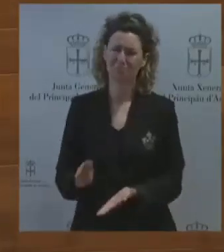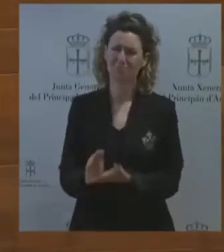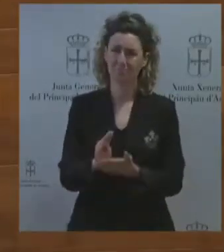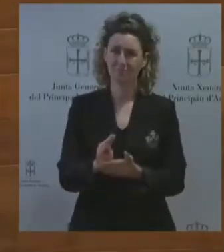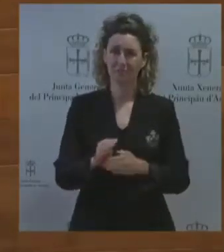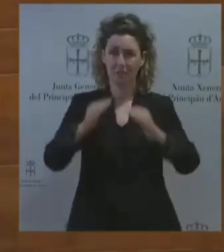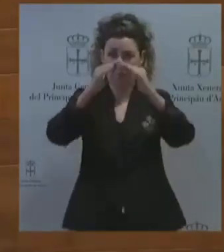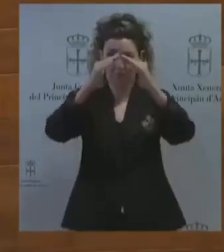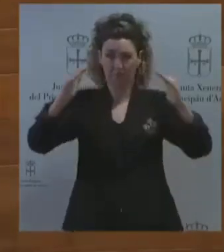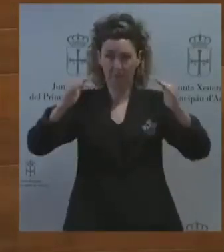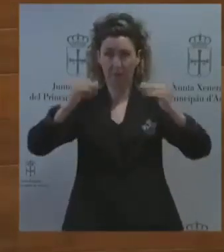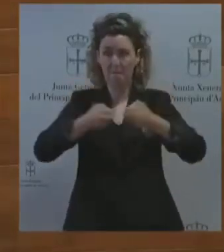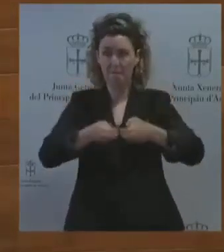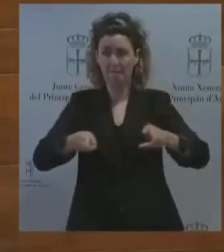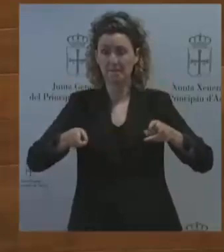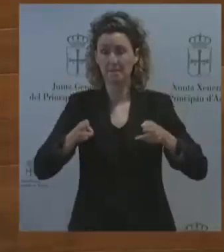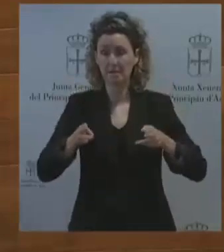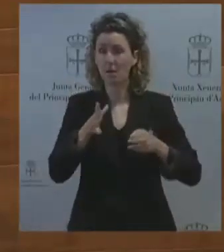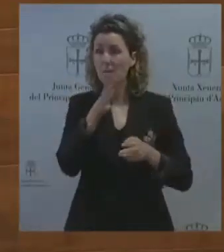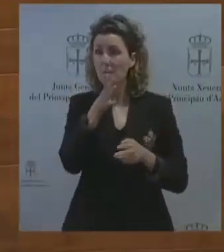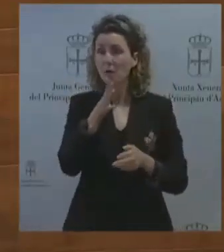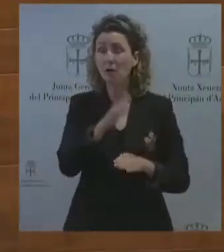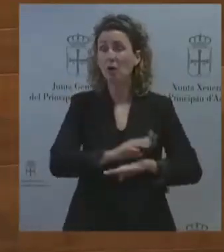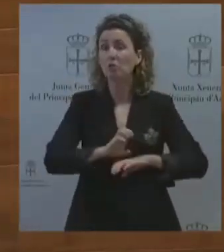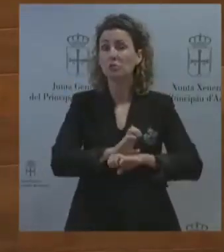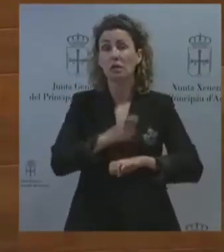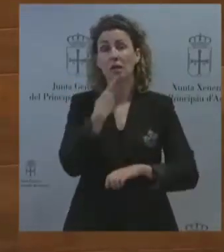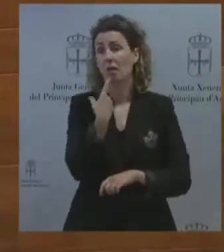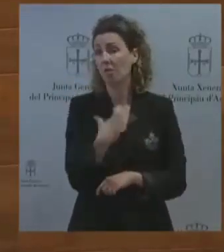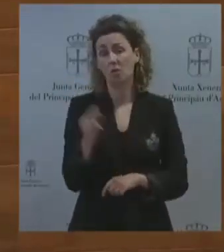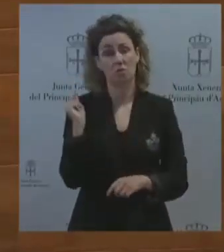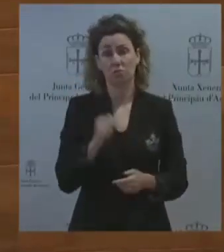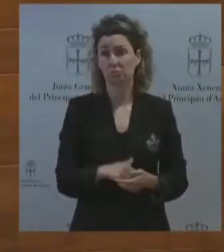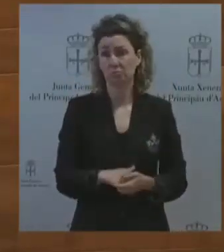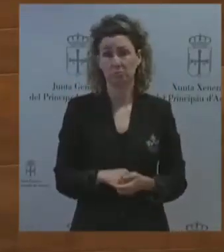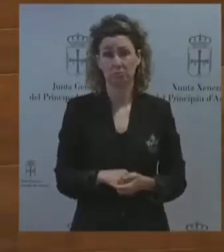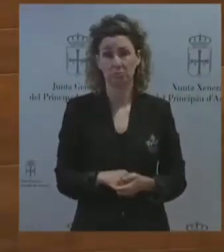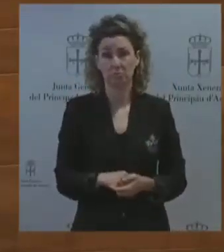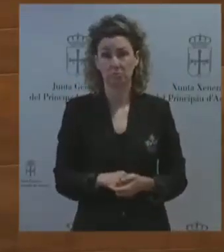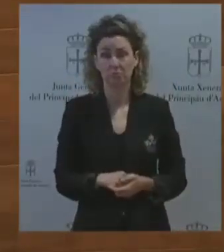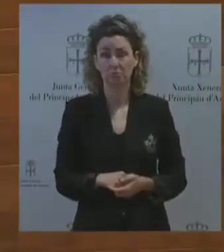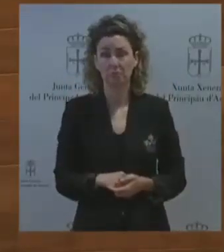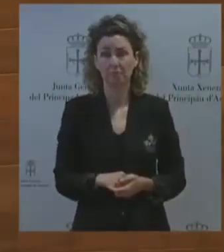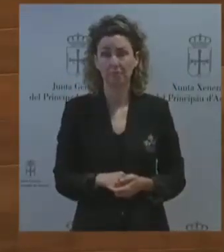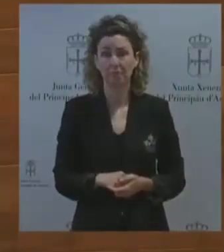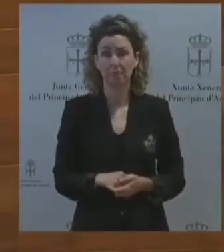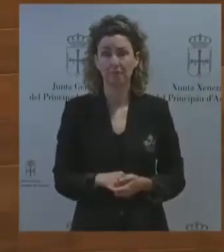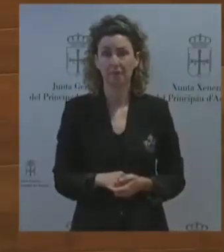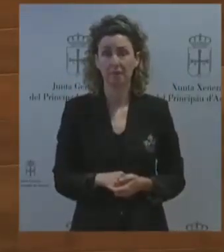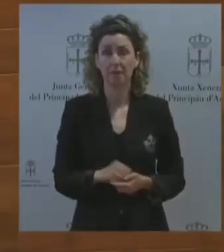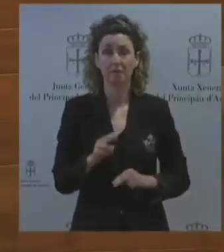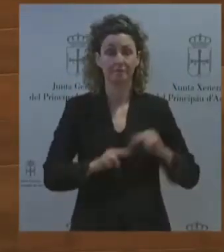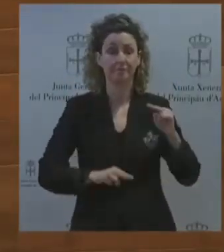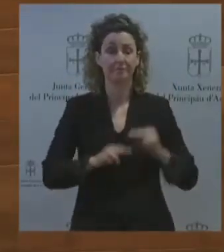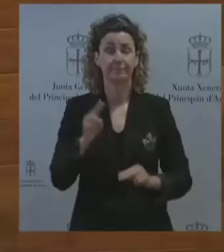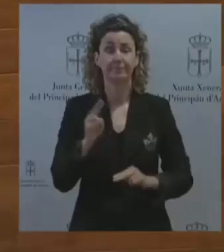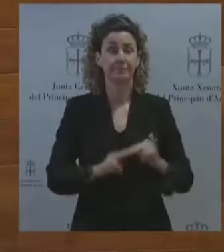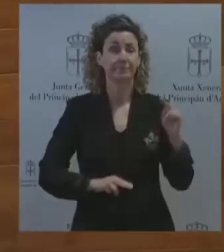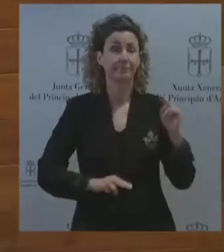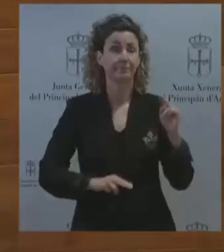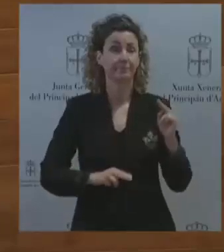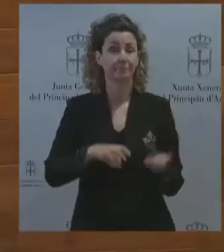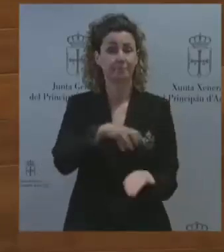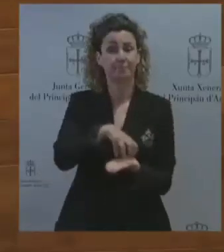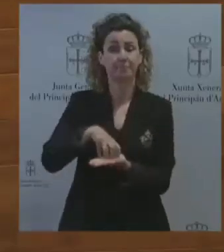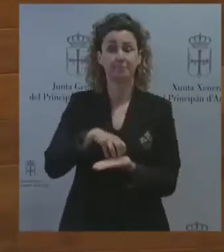negativa de la Consejería de Educación. Y ya no hablemos de las infraestructuras de educación. 10 centros dependientes del Principado